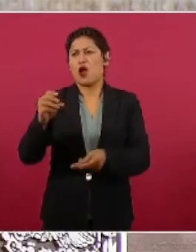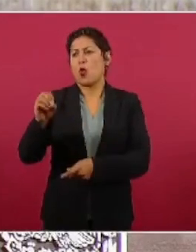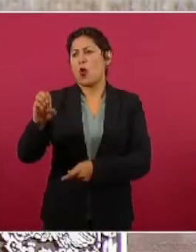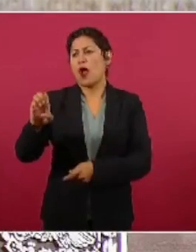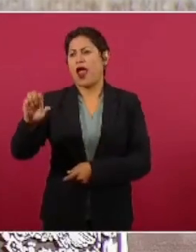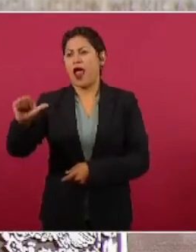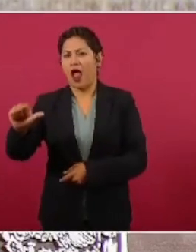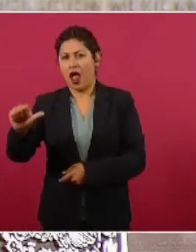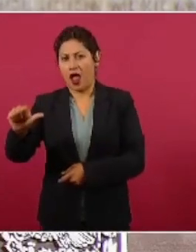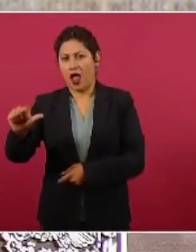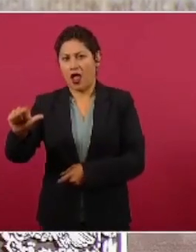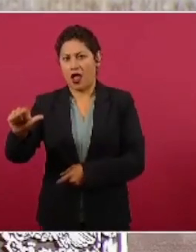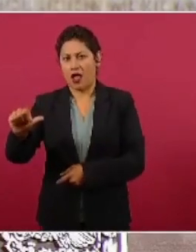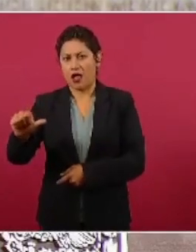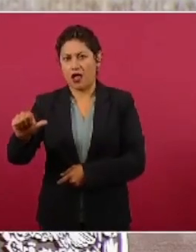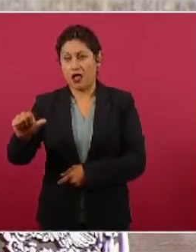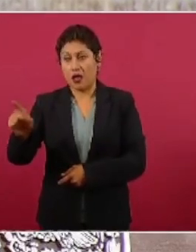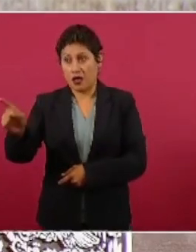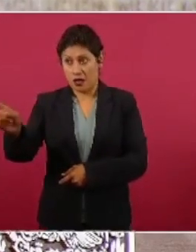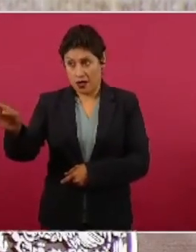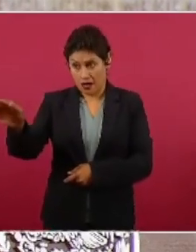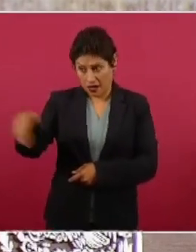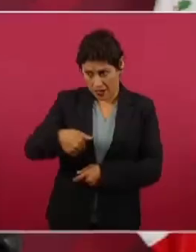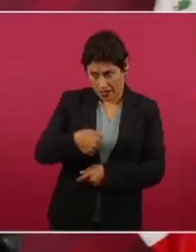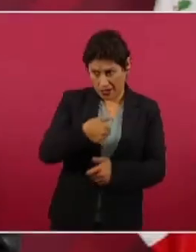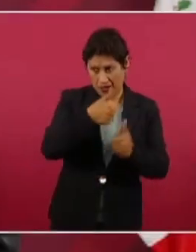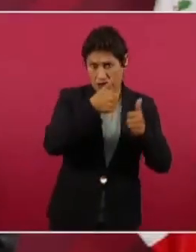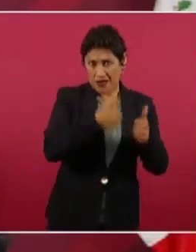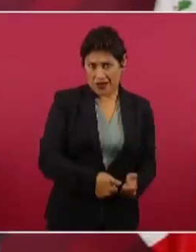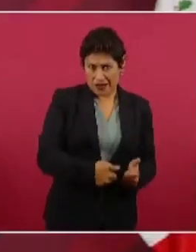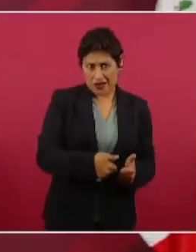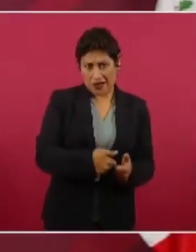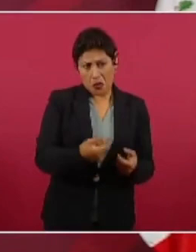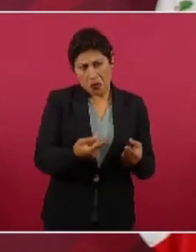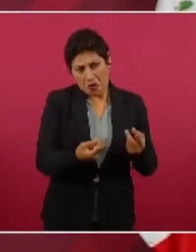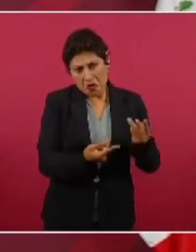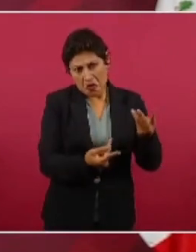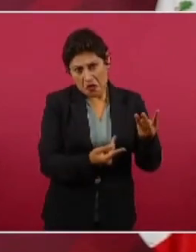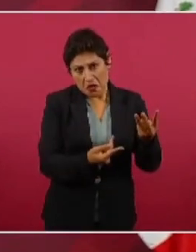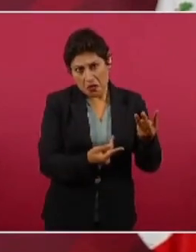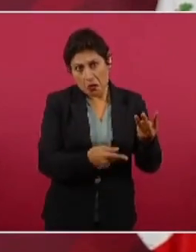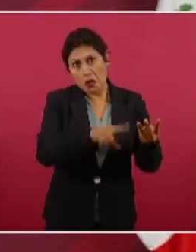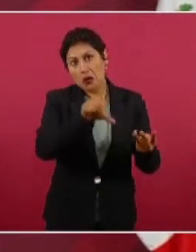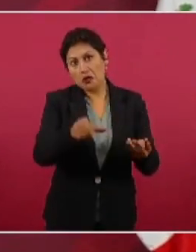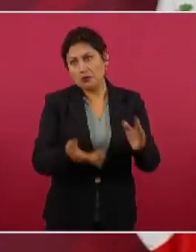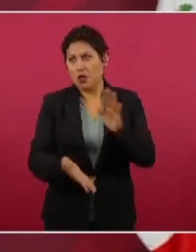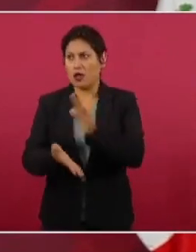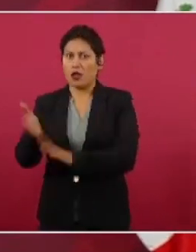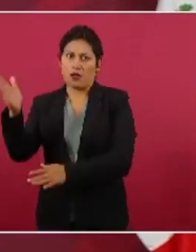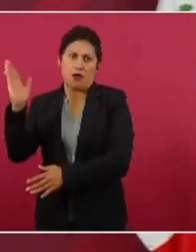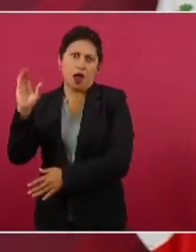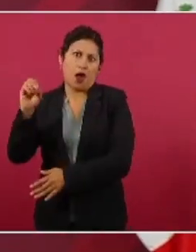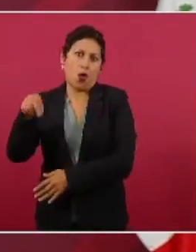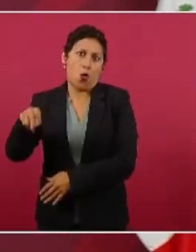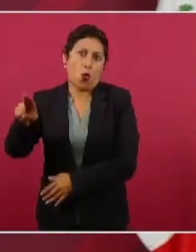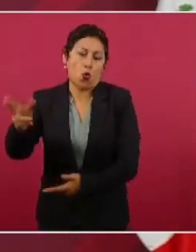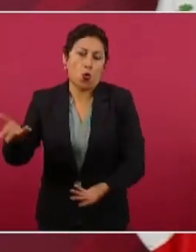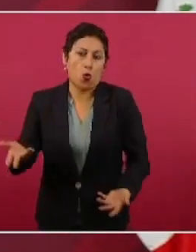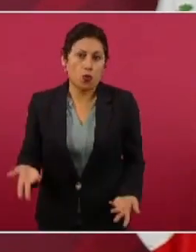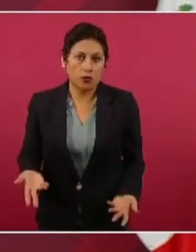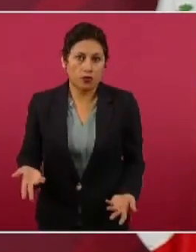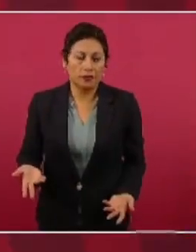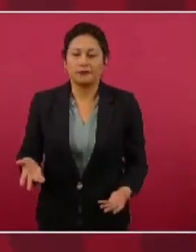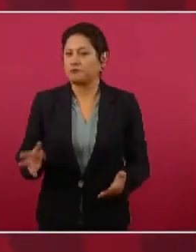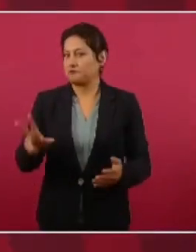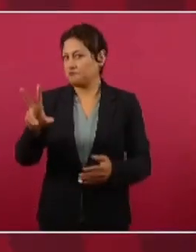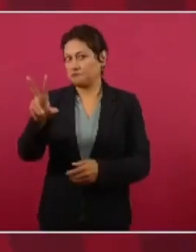Entonces, no. O sea, en Estados Unidos, les voy a contar algo,